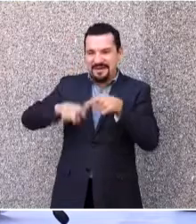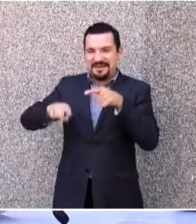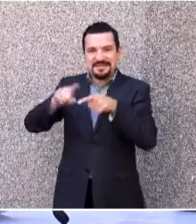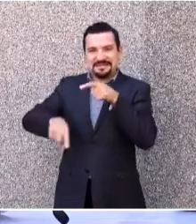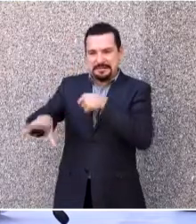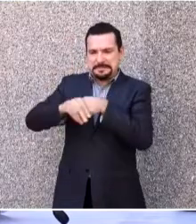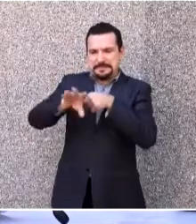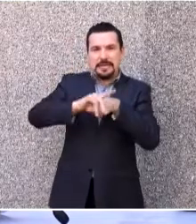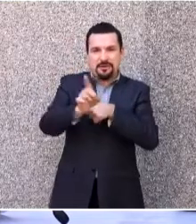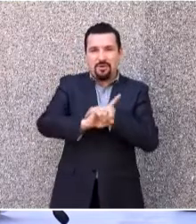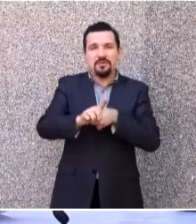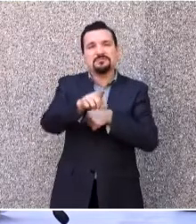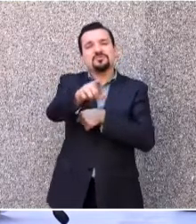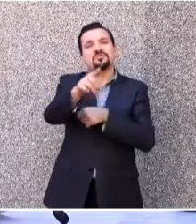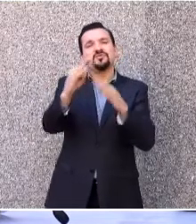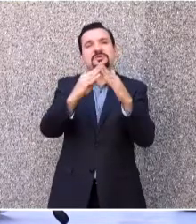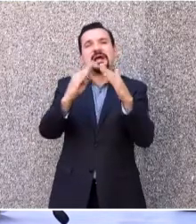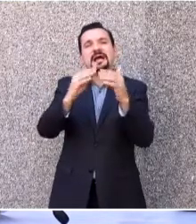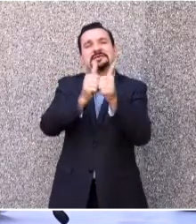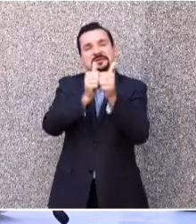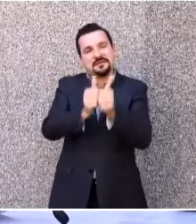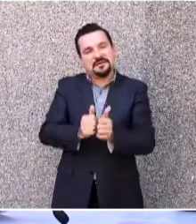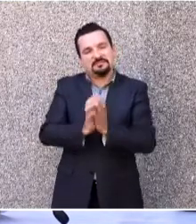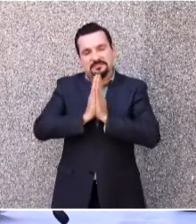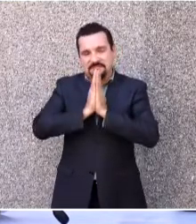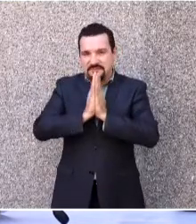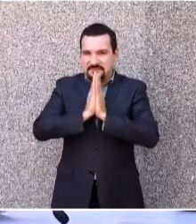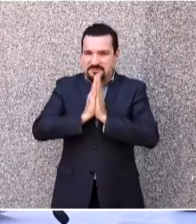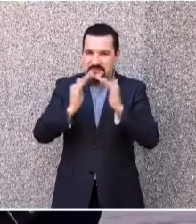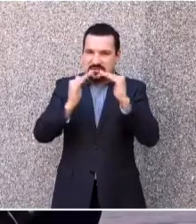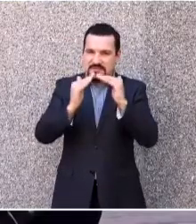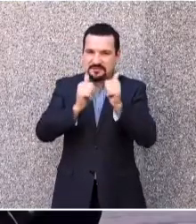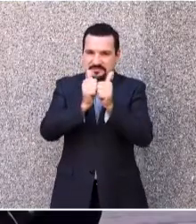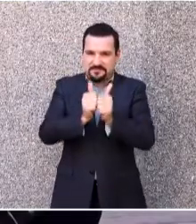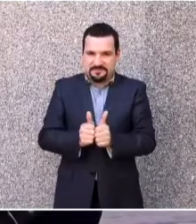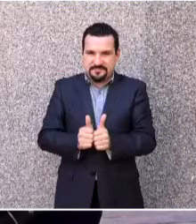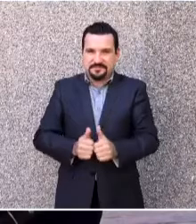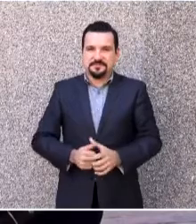es quédate en tu casa.